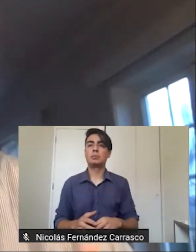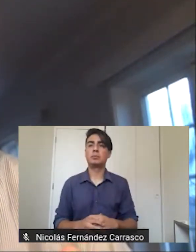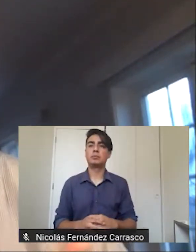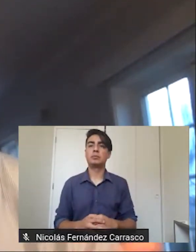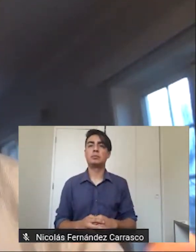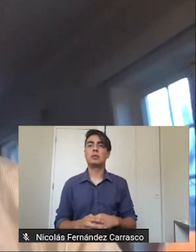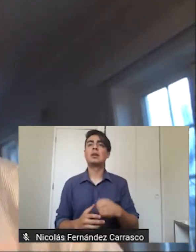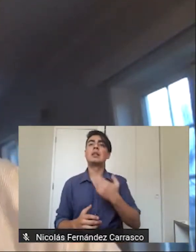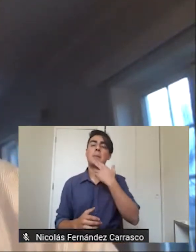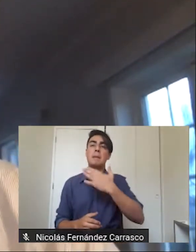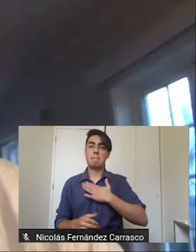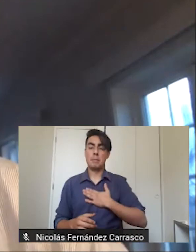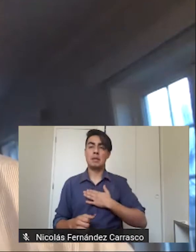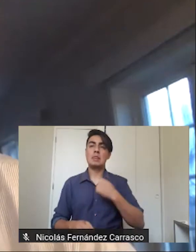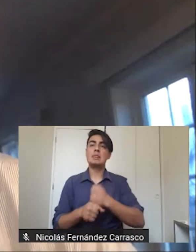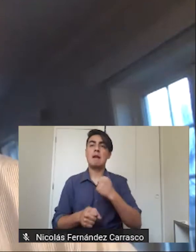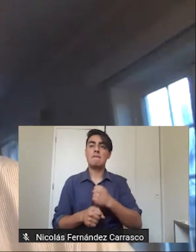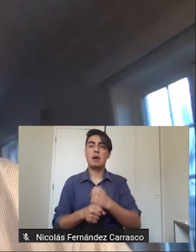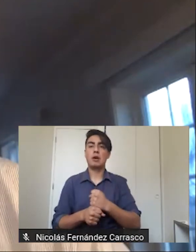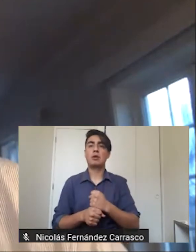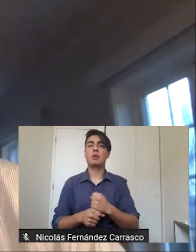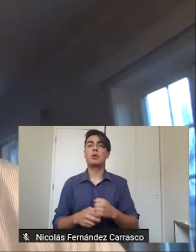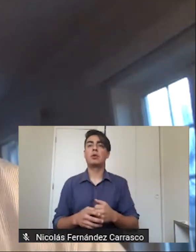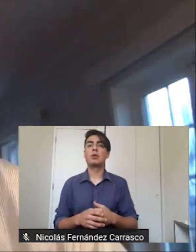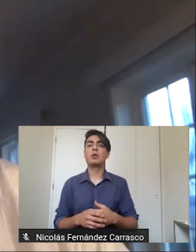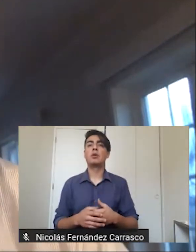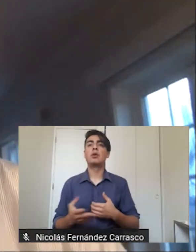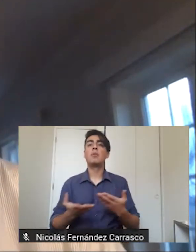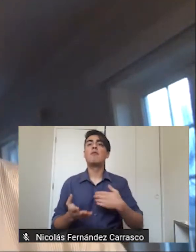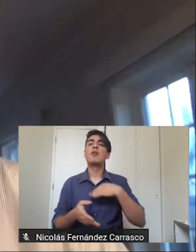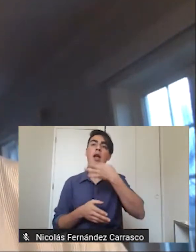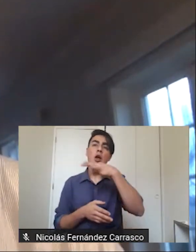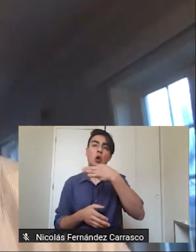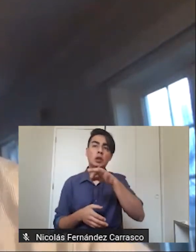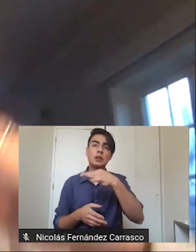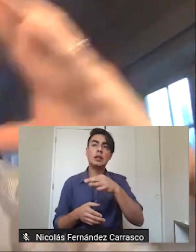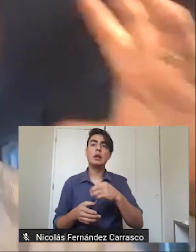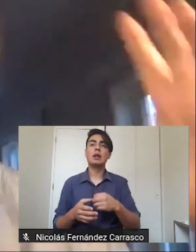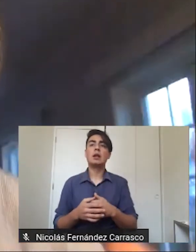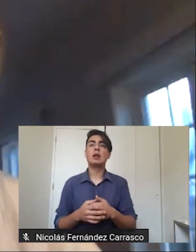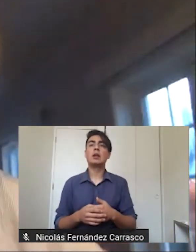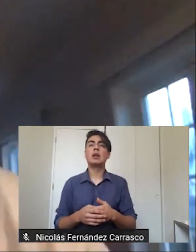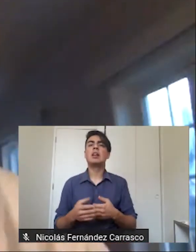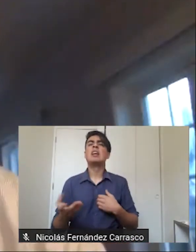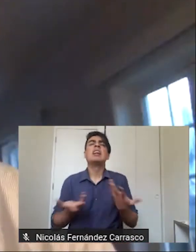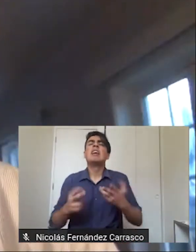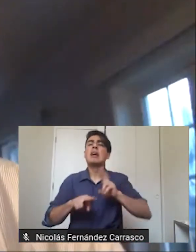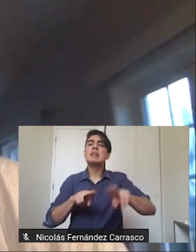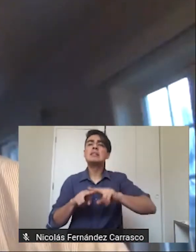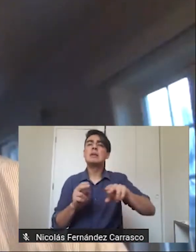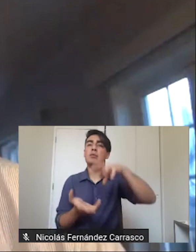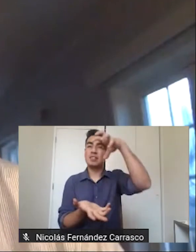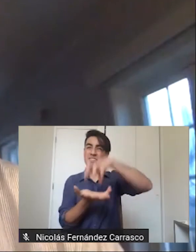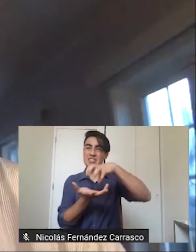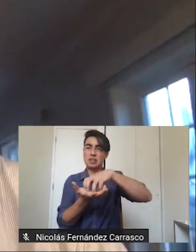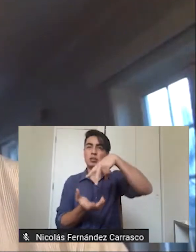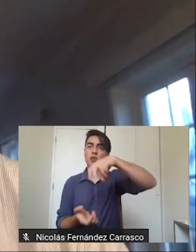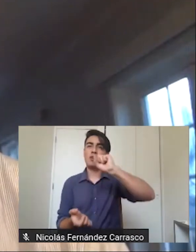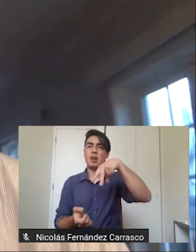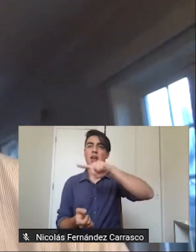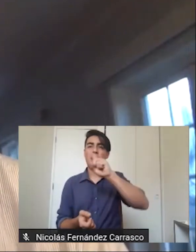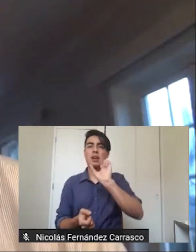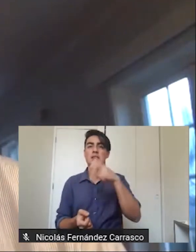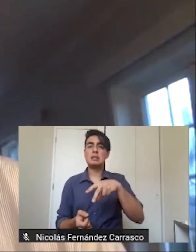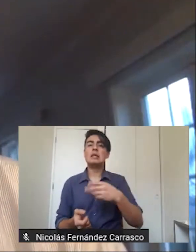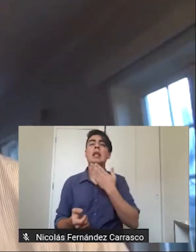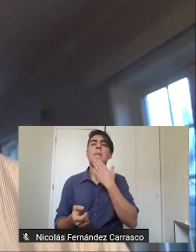mi trabajo hoy, lo que lo voy a hacer hoy, es contarles un poquito sobre lo que hacemos como centro y lo que también hemos estado